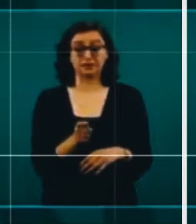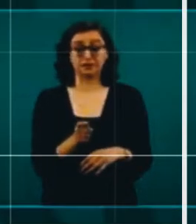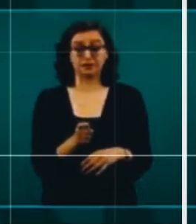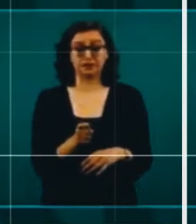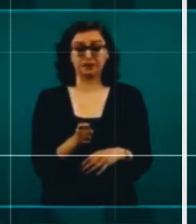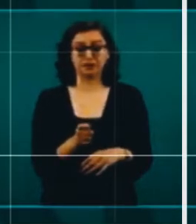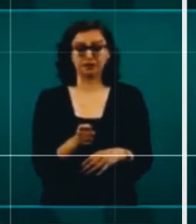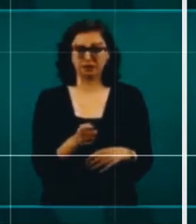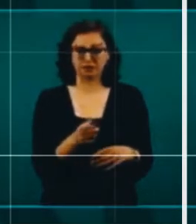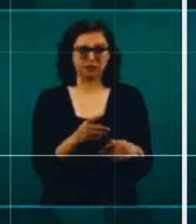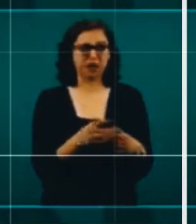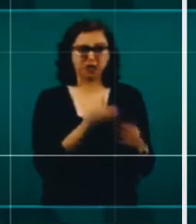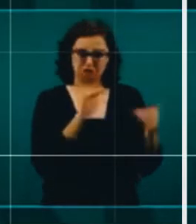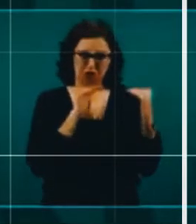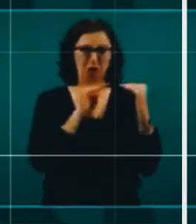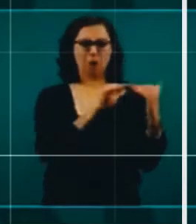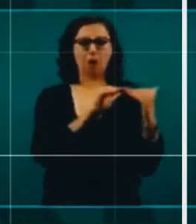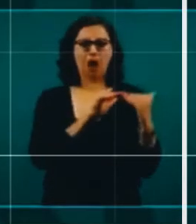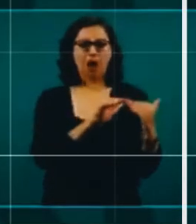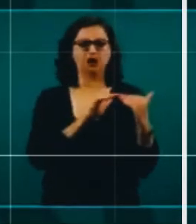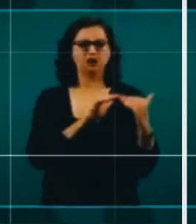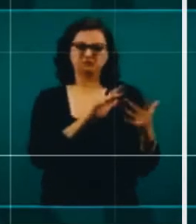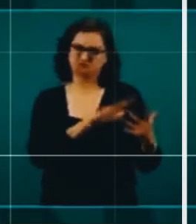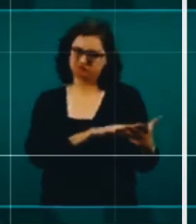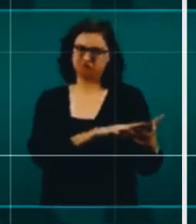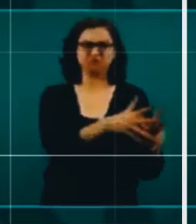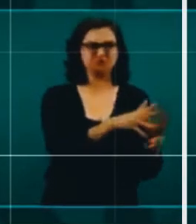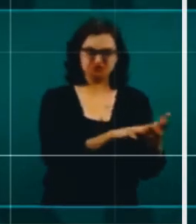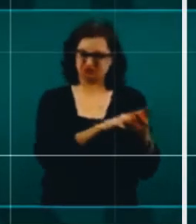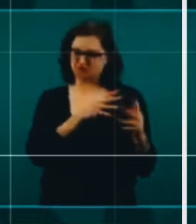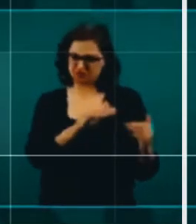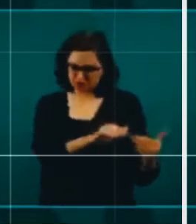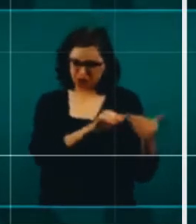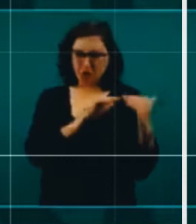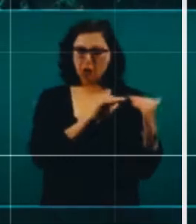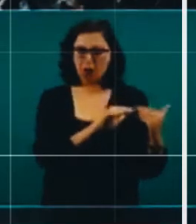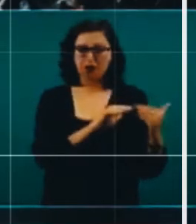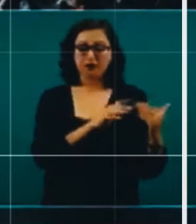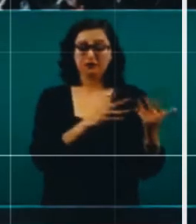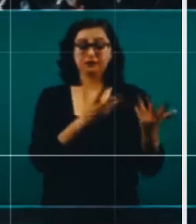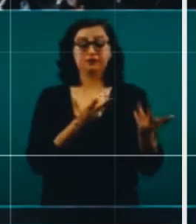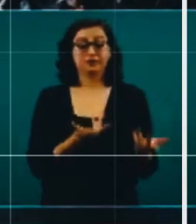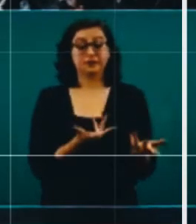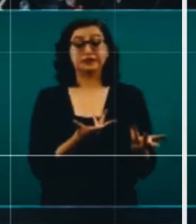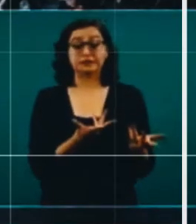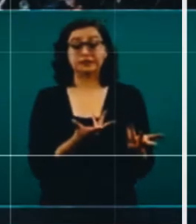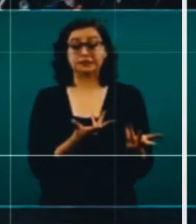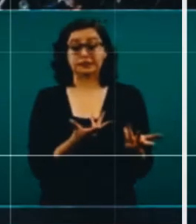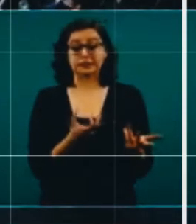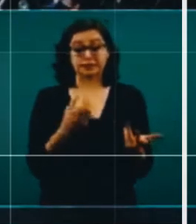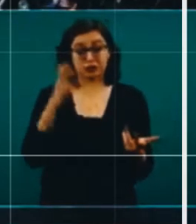que se responda igual, con violencia. Esa es una concepción